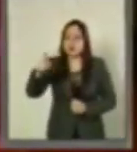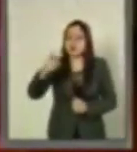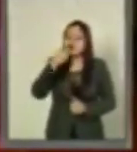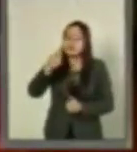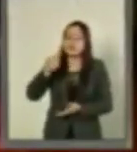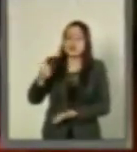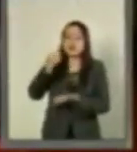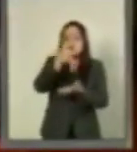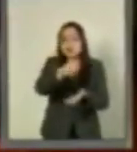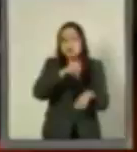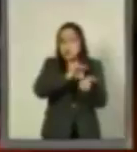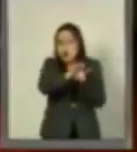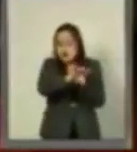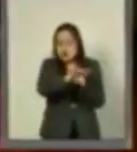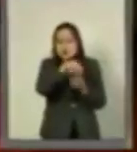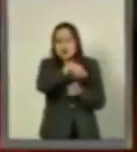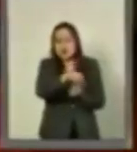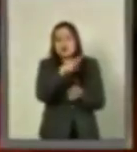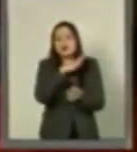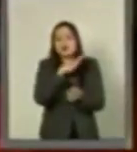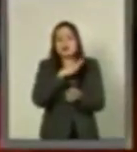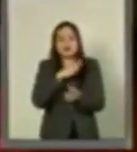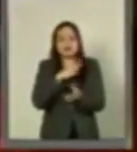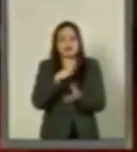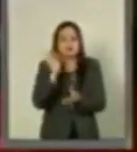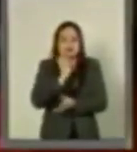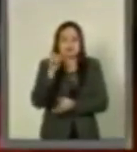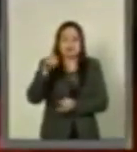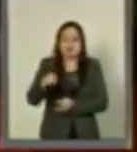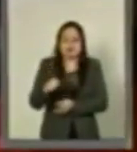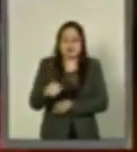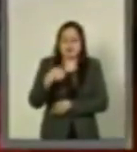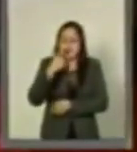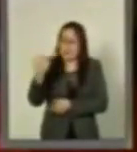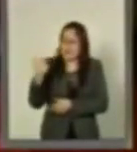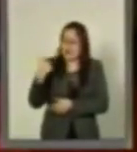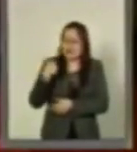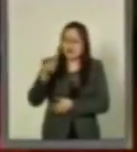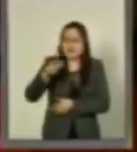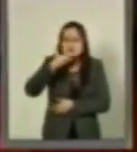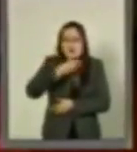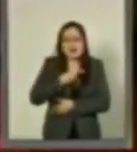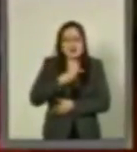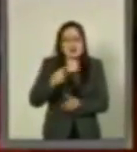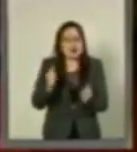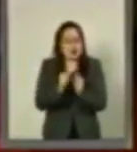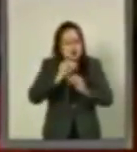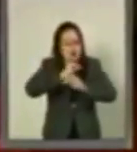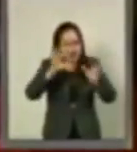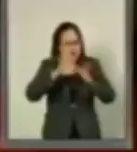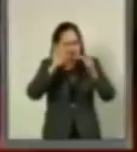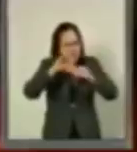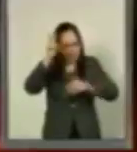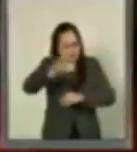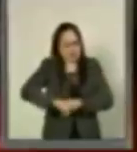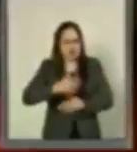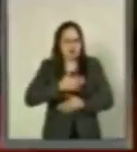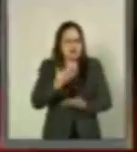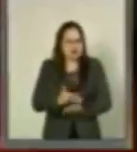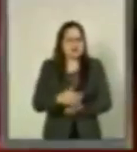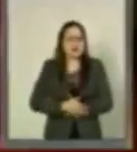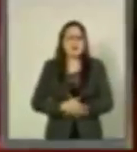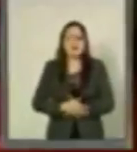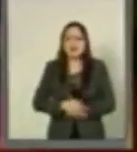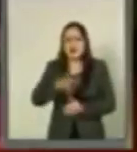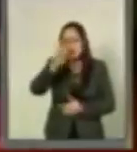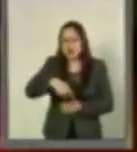presupuesto, creo que usted me exige hablar con claridad y verdad. Yo le digo que